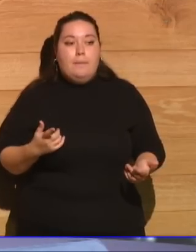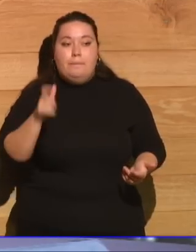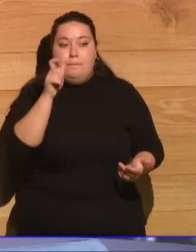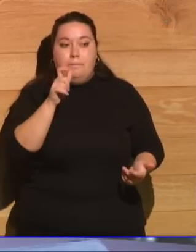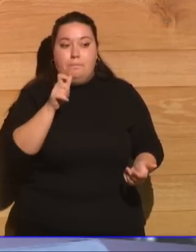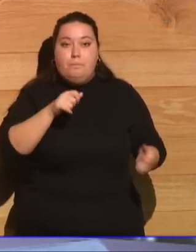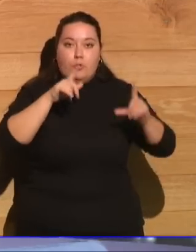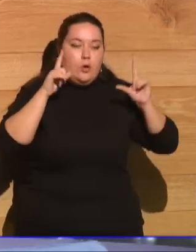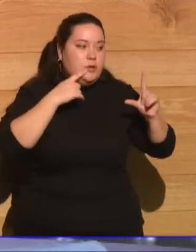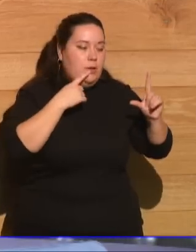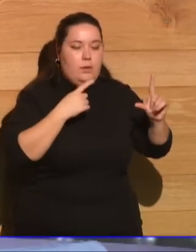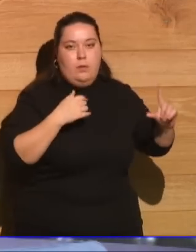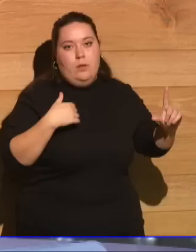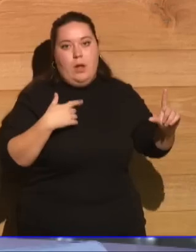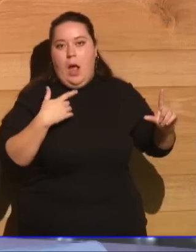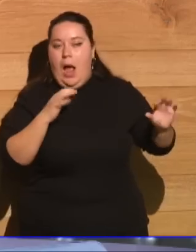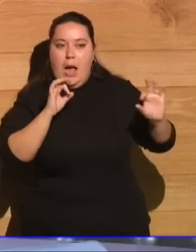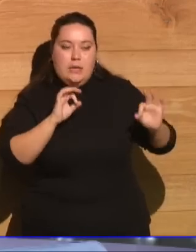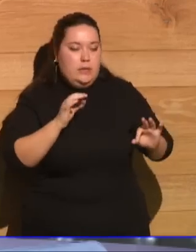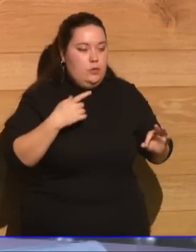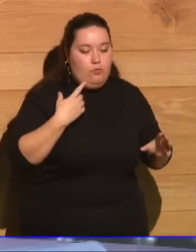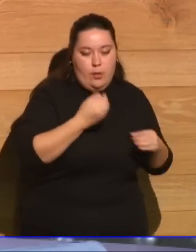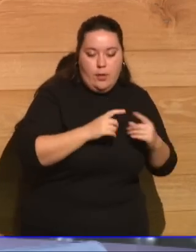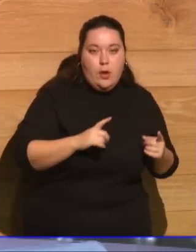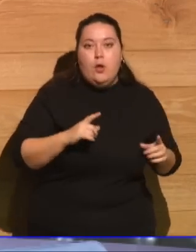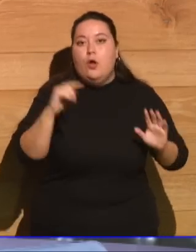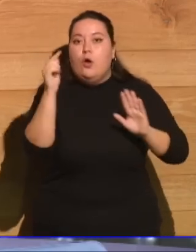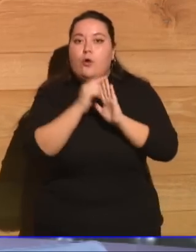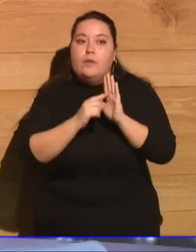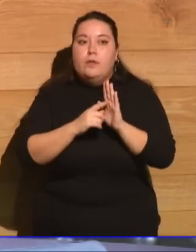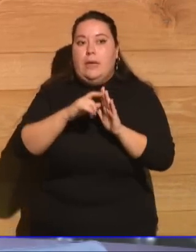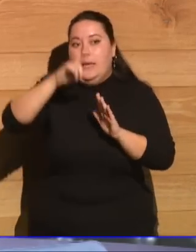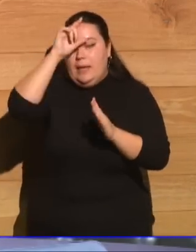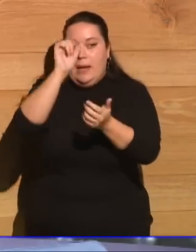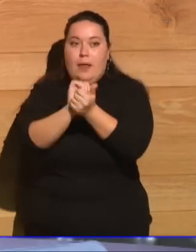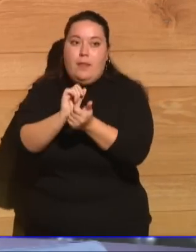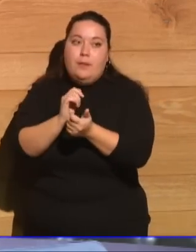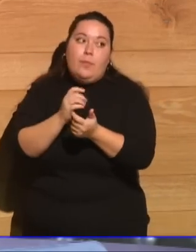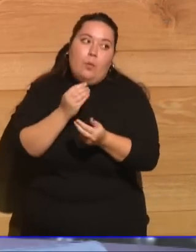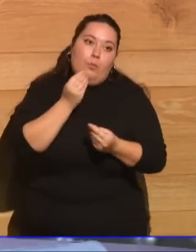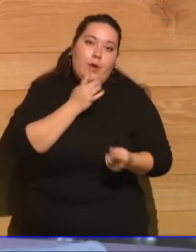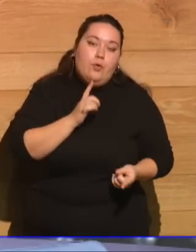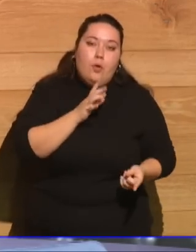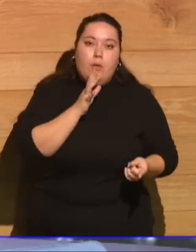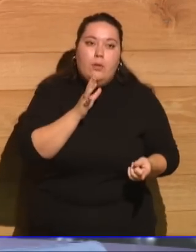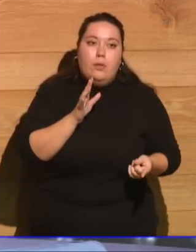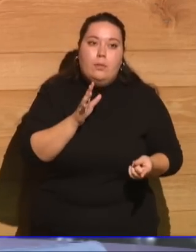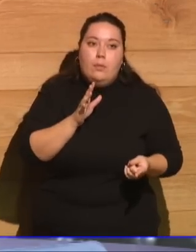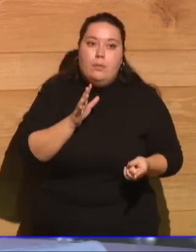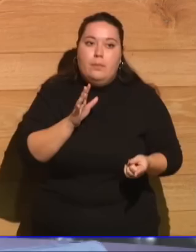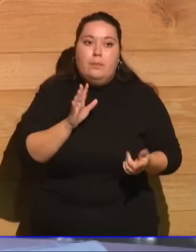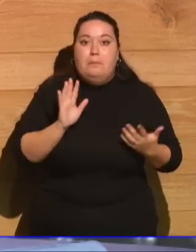protagonista dice que jamás le trataron así, que las condiciones de las cárceles turcas no eran agradables porque las condiciones en la cárcel no suelen ser